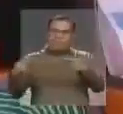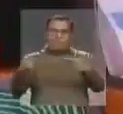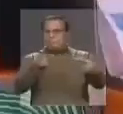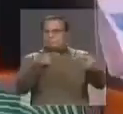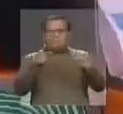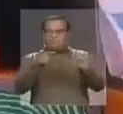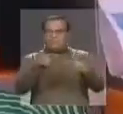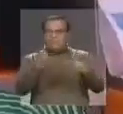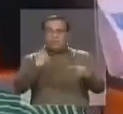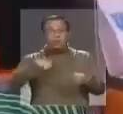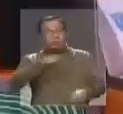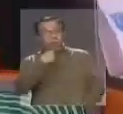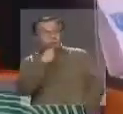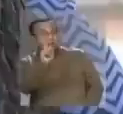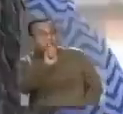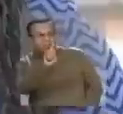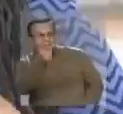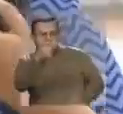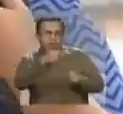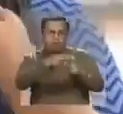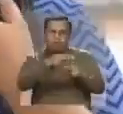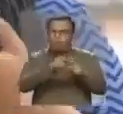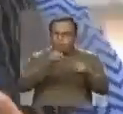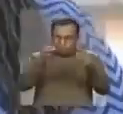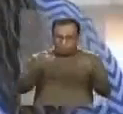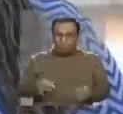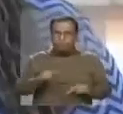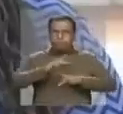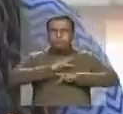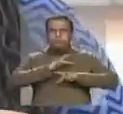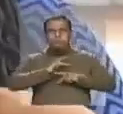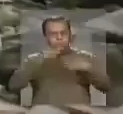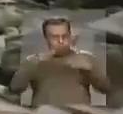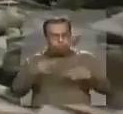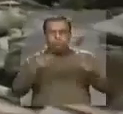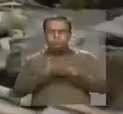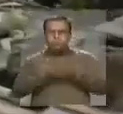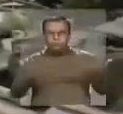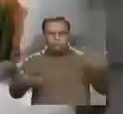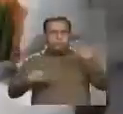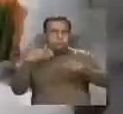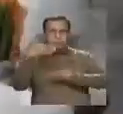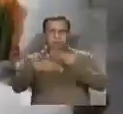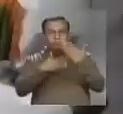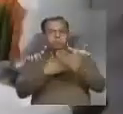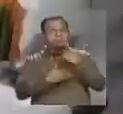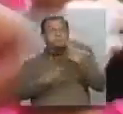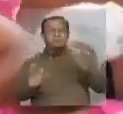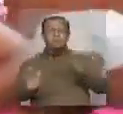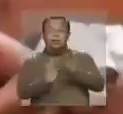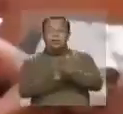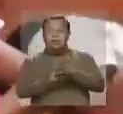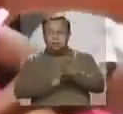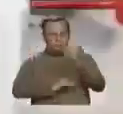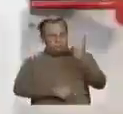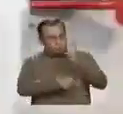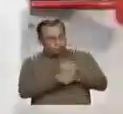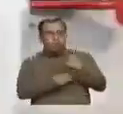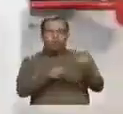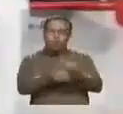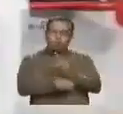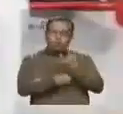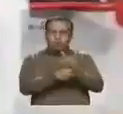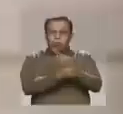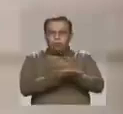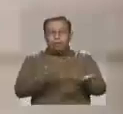de, es que se dice así porque es tal cosa, ¿no? Pues que para que prendas, pues si vienen otra persona, se dice así, pues lo decimos así, lo usamos para tal